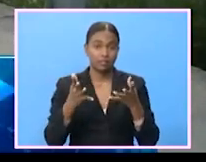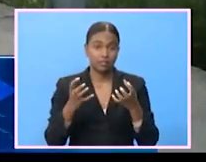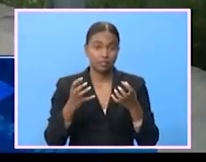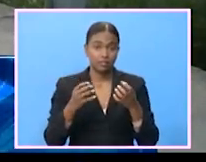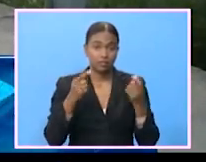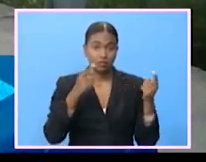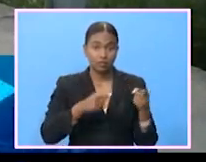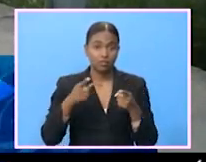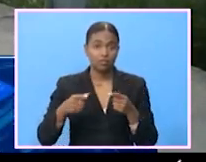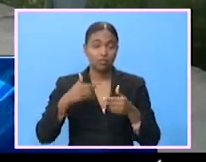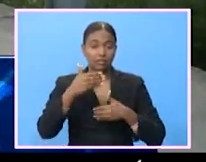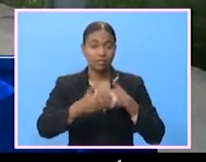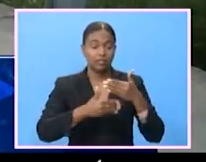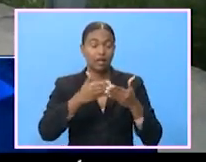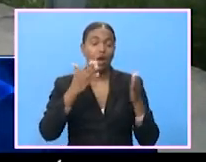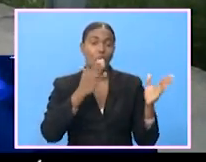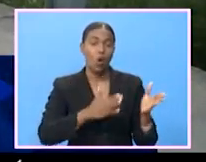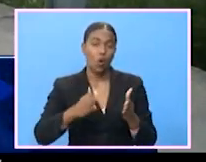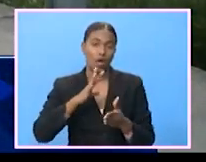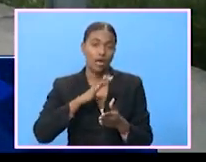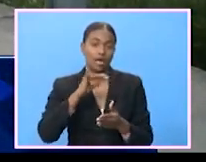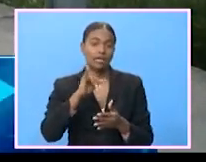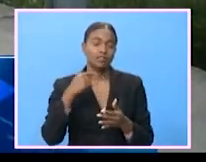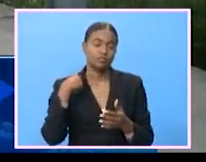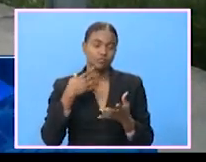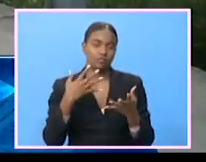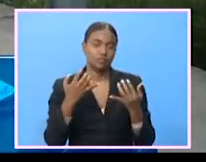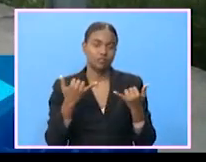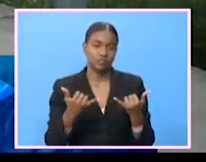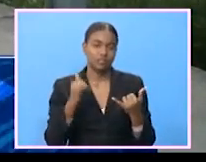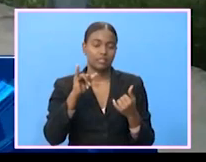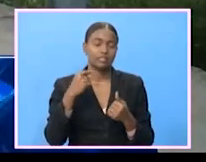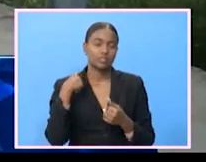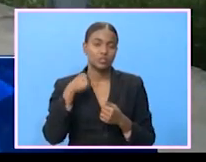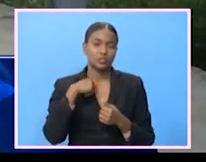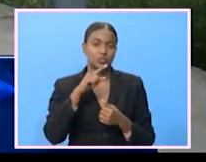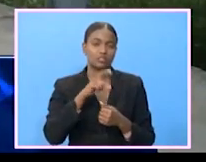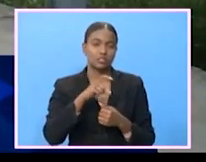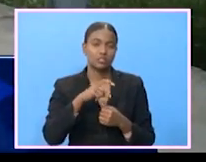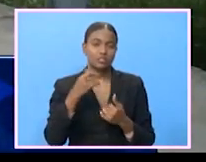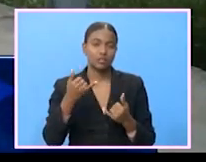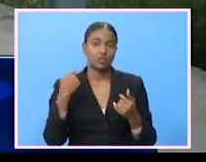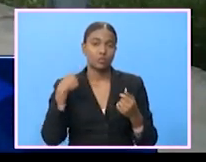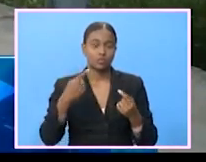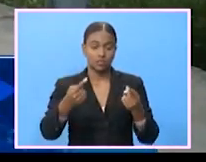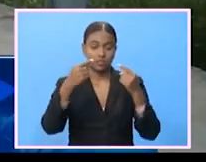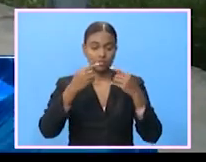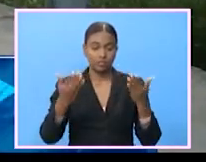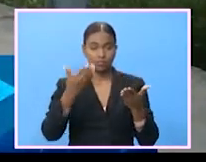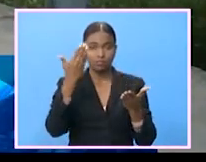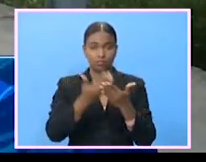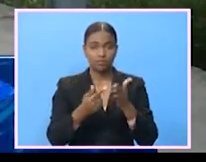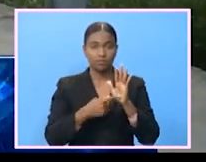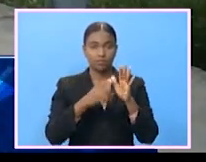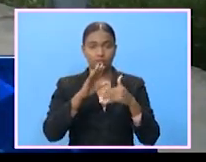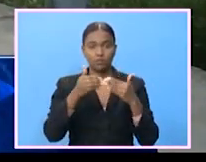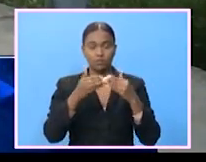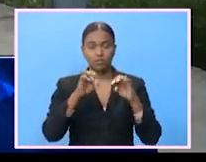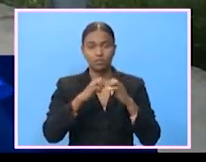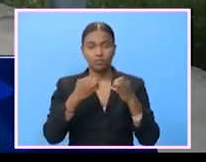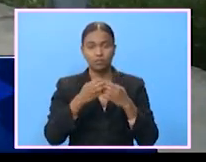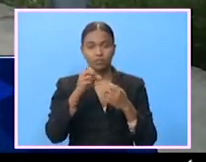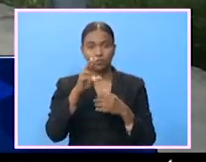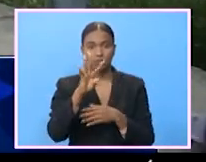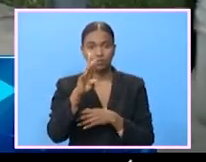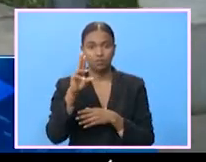de que las cosas marchen con orden. Y es lo que queremos, y es lo que necesitamos, y es lo que vinimos acá a comprobar todo el equipo de Canal